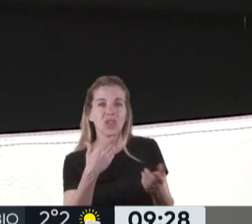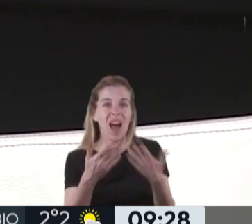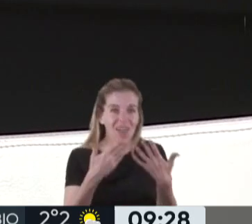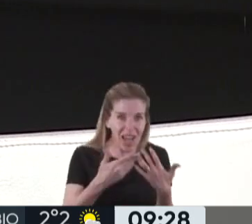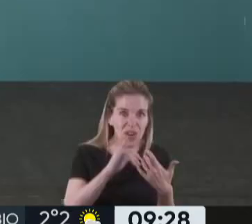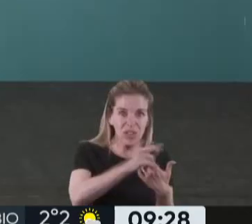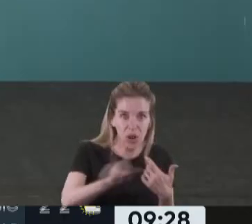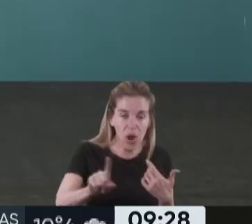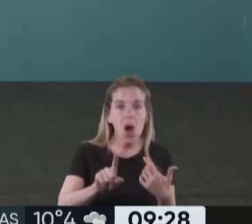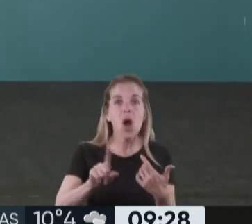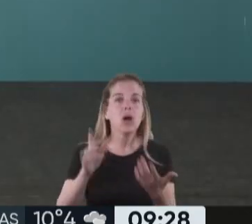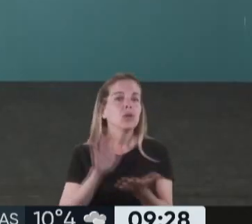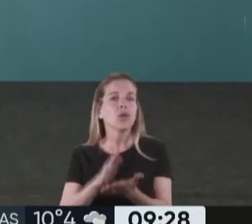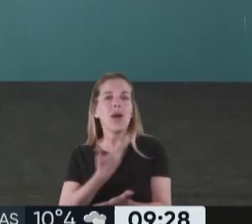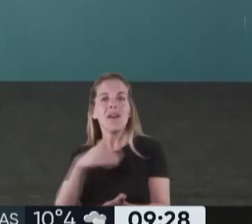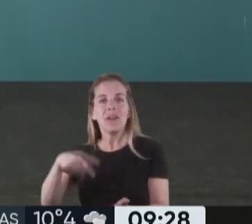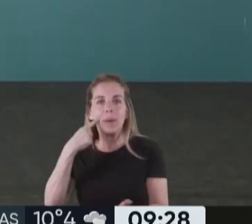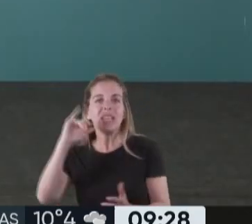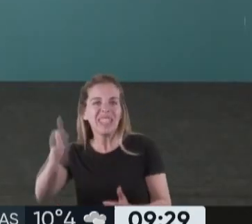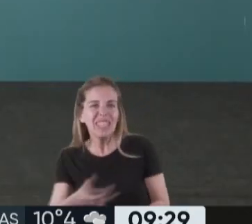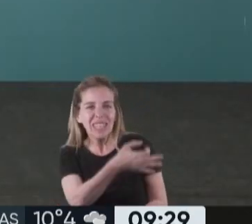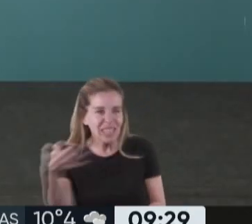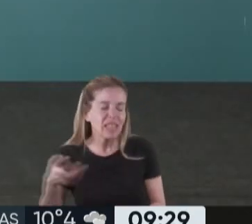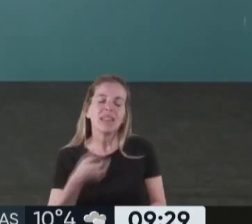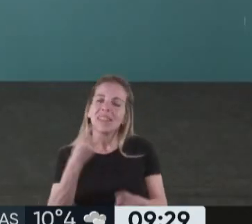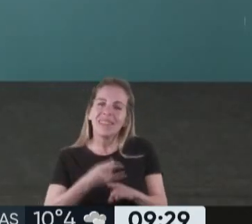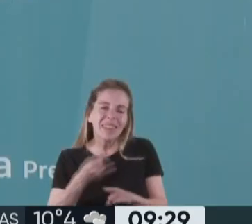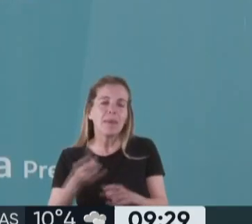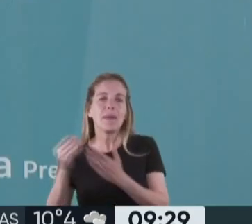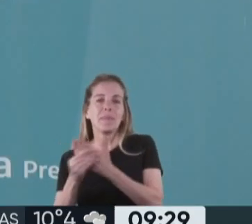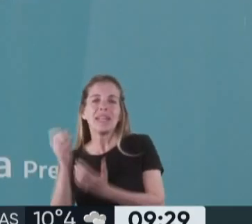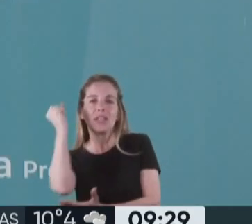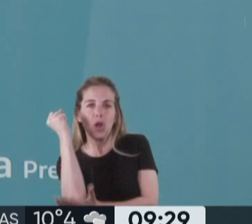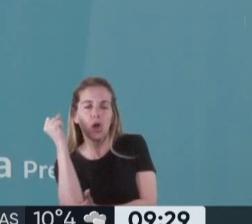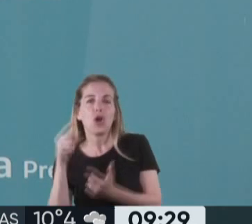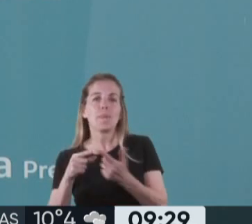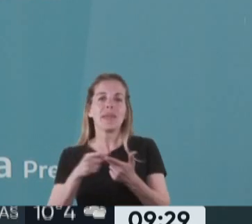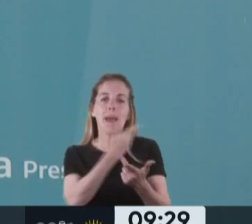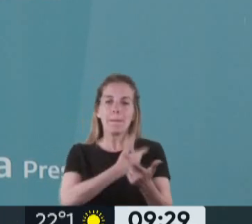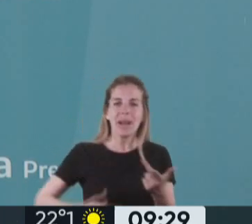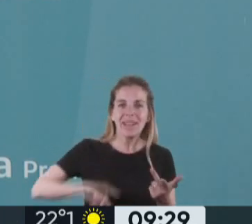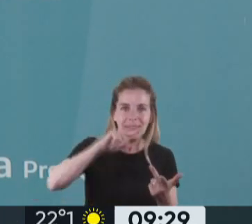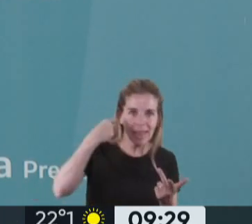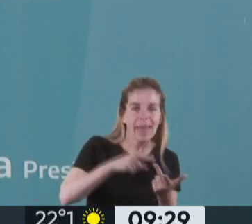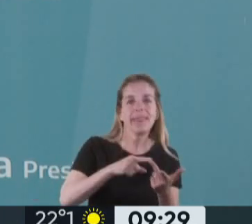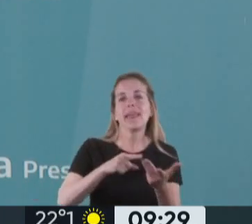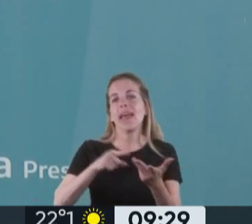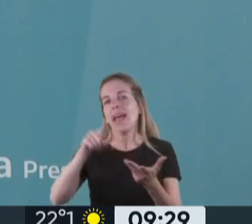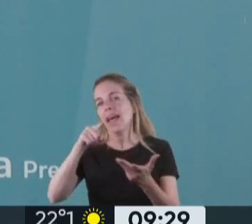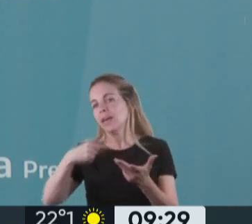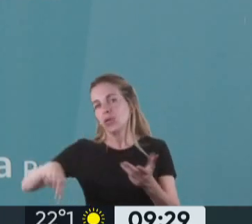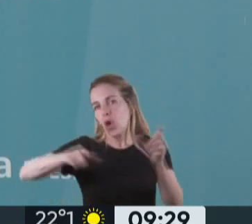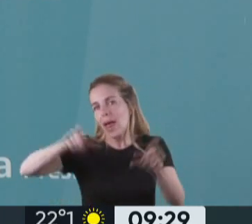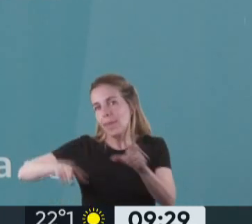van a renegociar algunos. Hablan permanentemente el presidente, el ministro de Economía y quienes tienen el trabajo, la tarea de